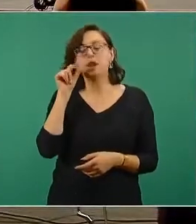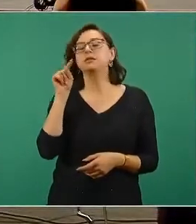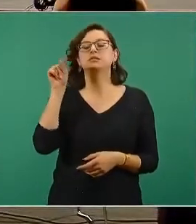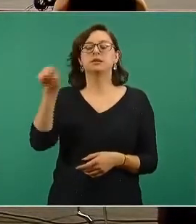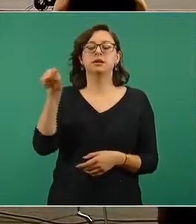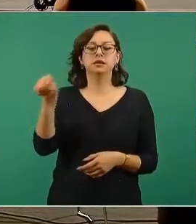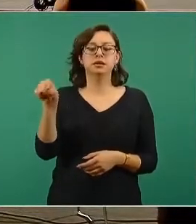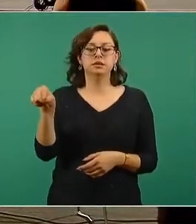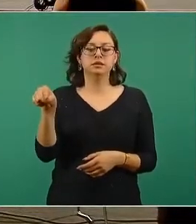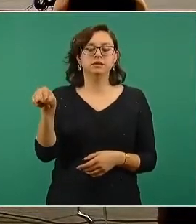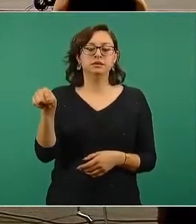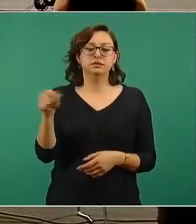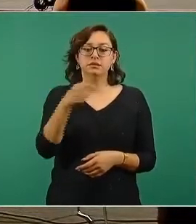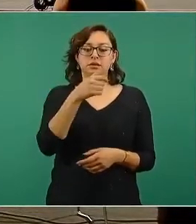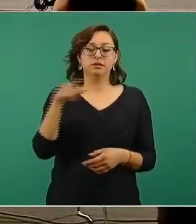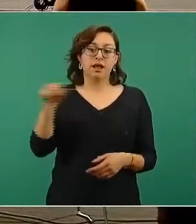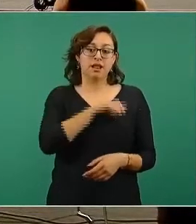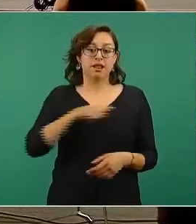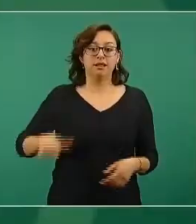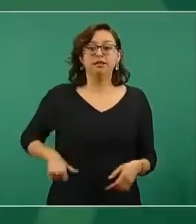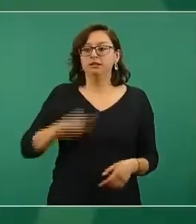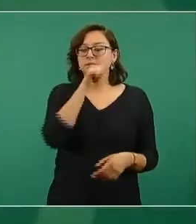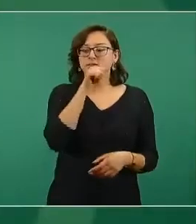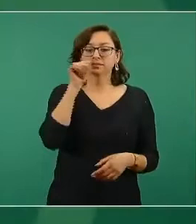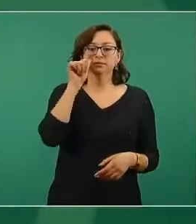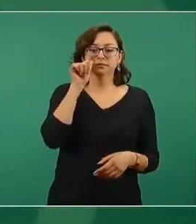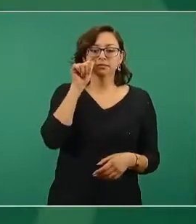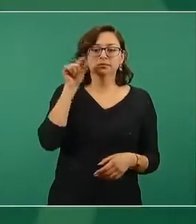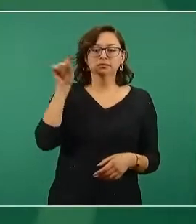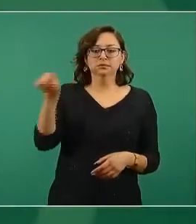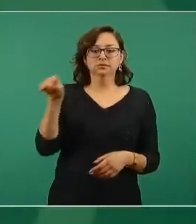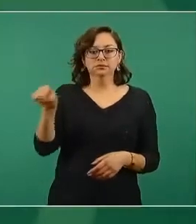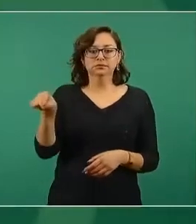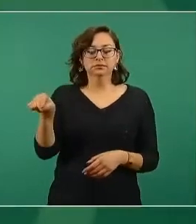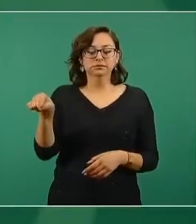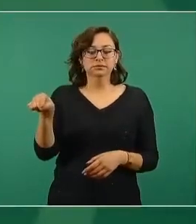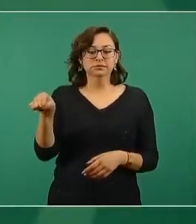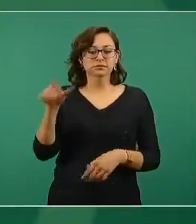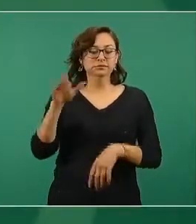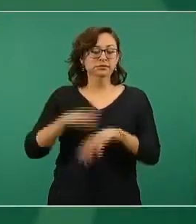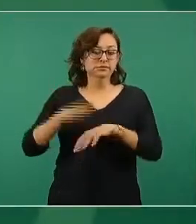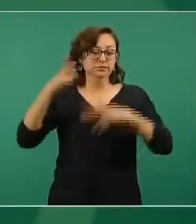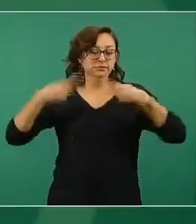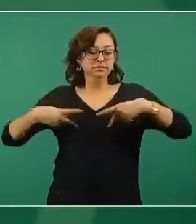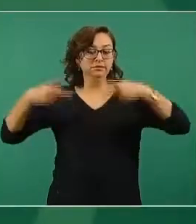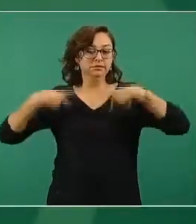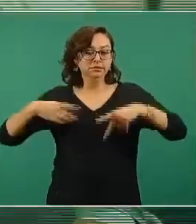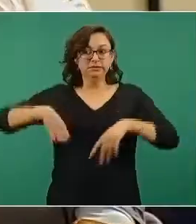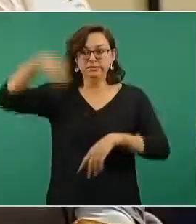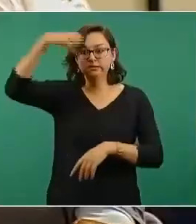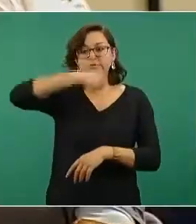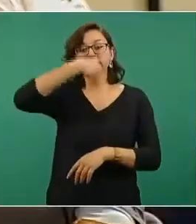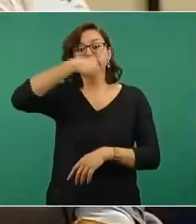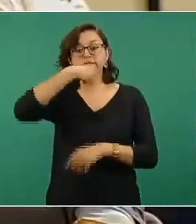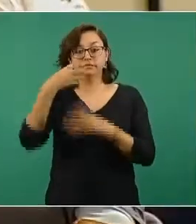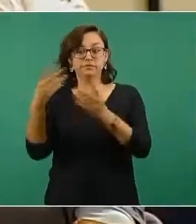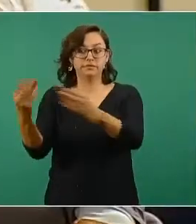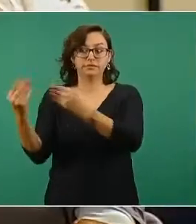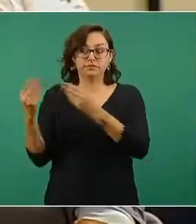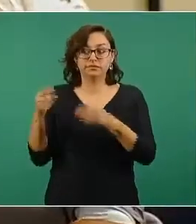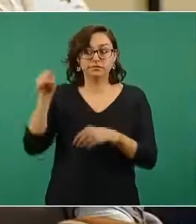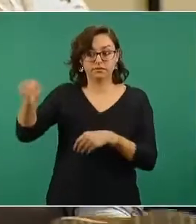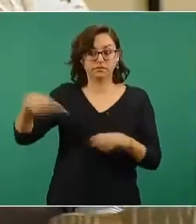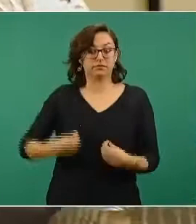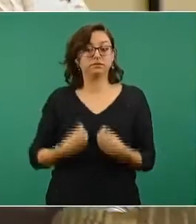alto, porque es una de las alcaldías que tienen más alto, ¿cómo llamarle? Población adulta mayor. Entonces, si nos